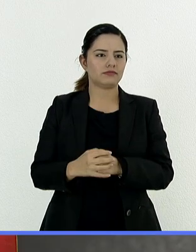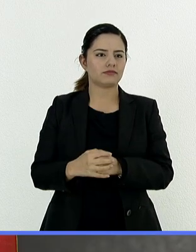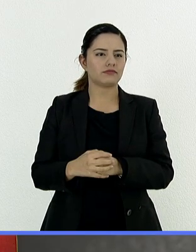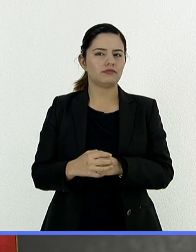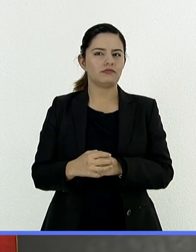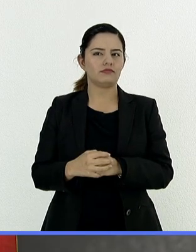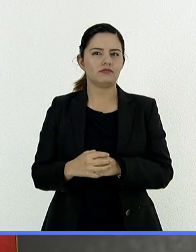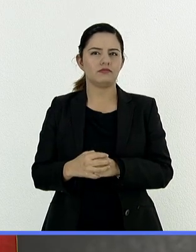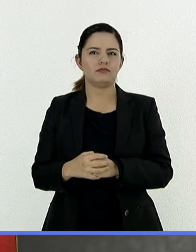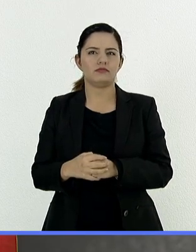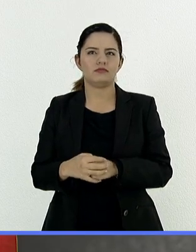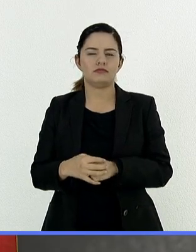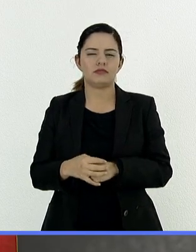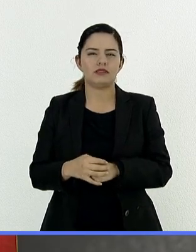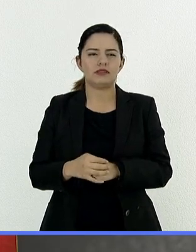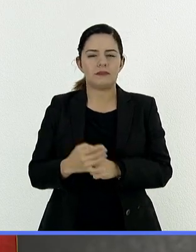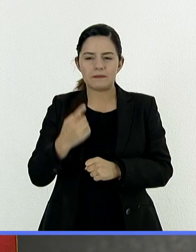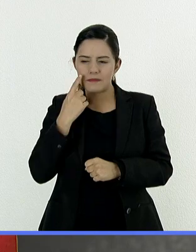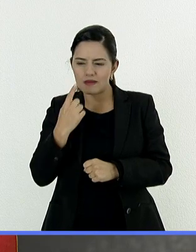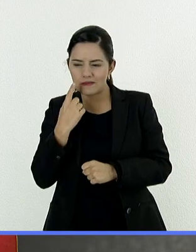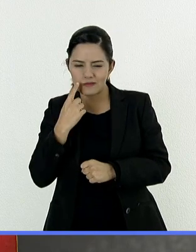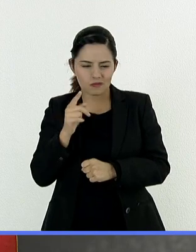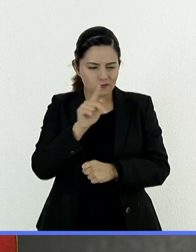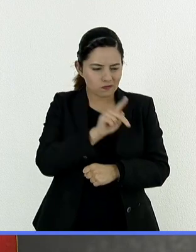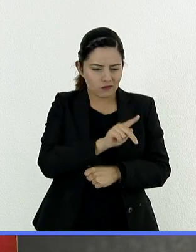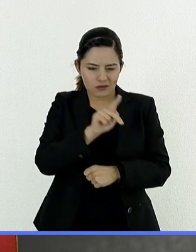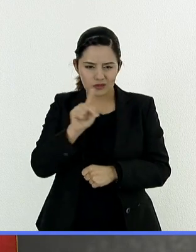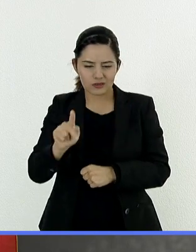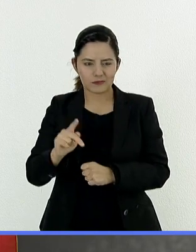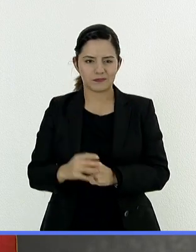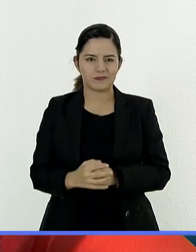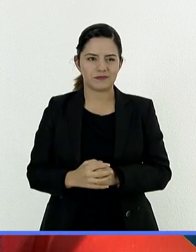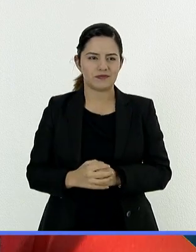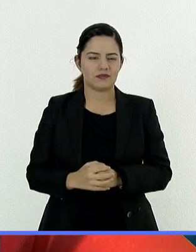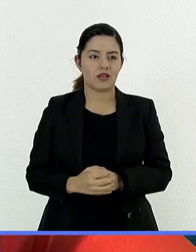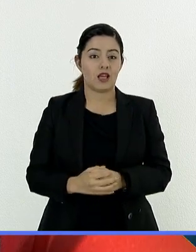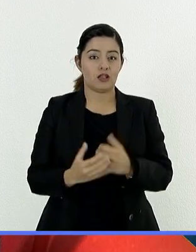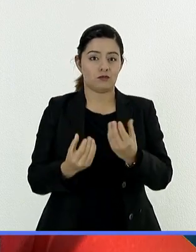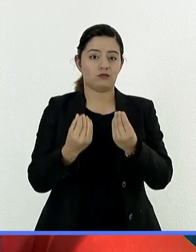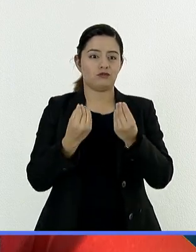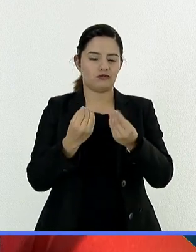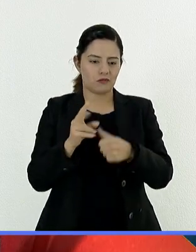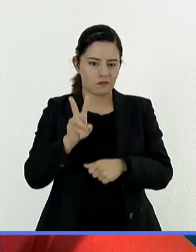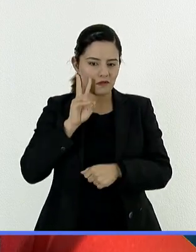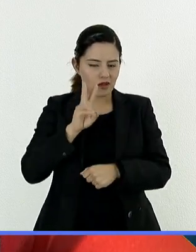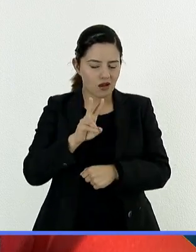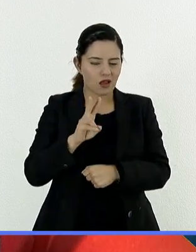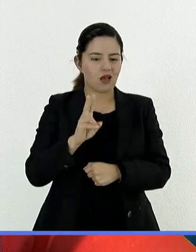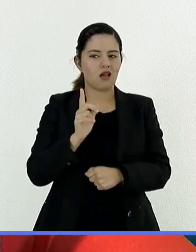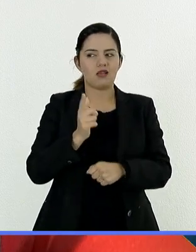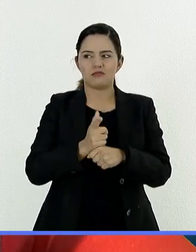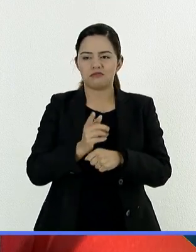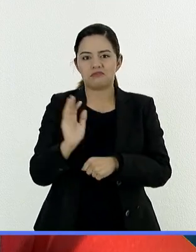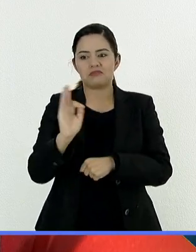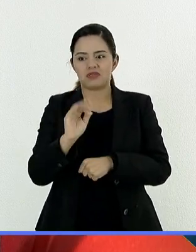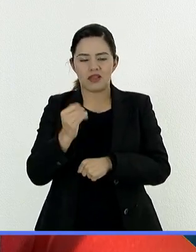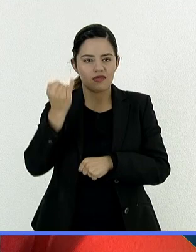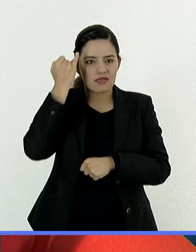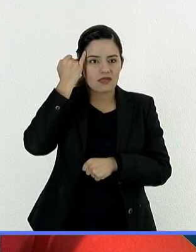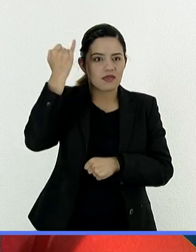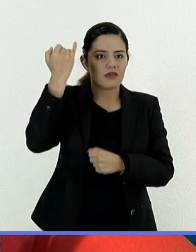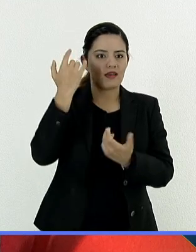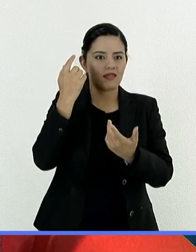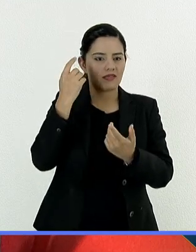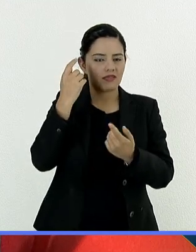una manifestación muy similar Oye son muchas las lecturas que se les pueden dar a se le pueden dar a este